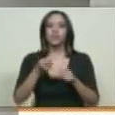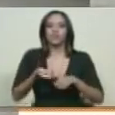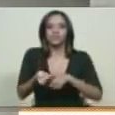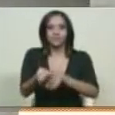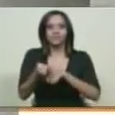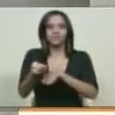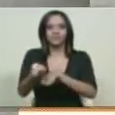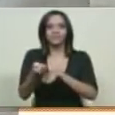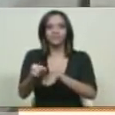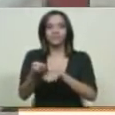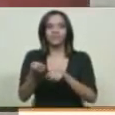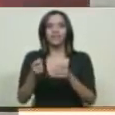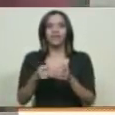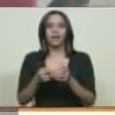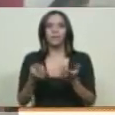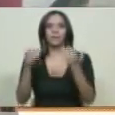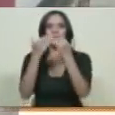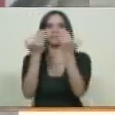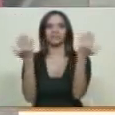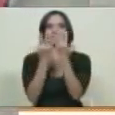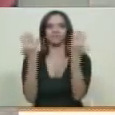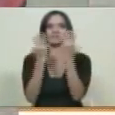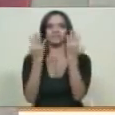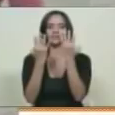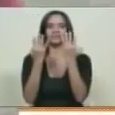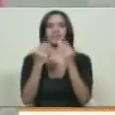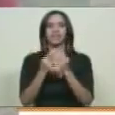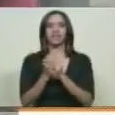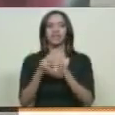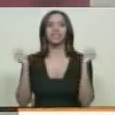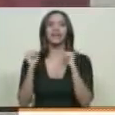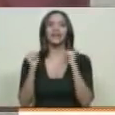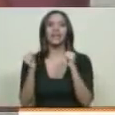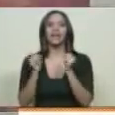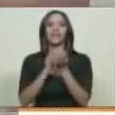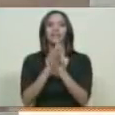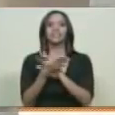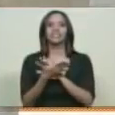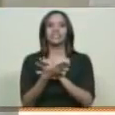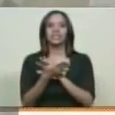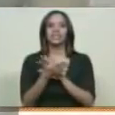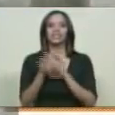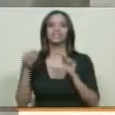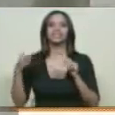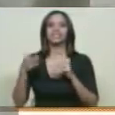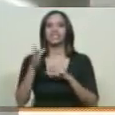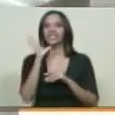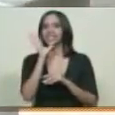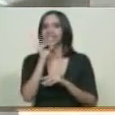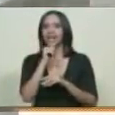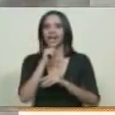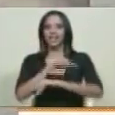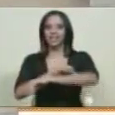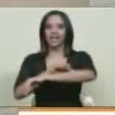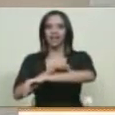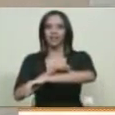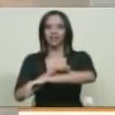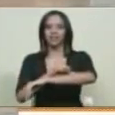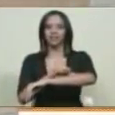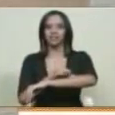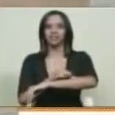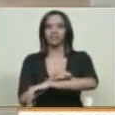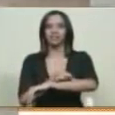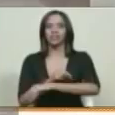hilera para llenar los mismos. De veras vacías, pero lo que se llama es sardina, nada de más. Ahora que llegaron las cámaras, sí